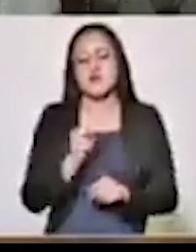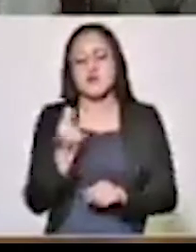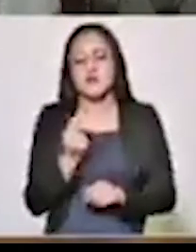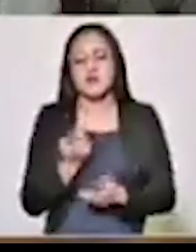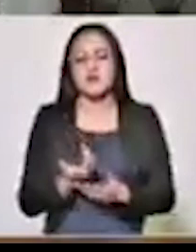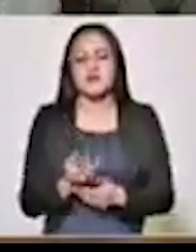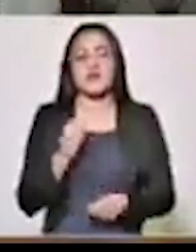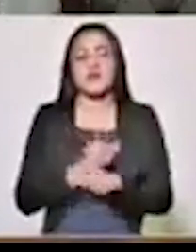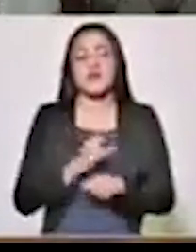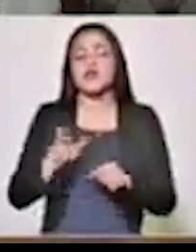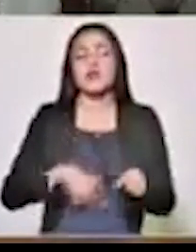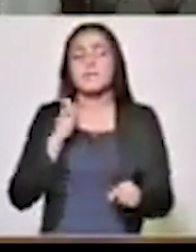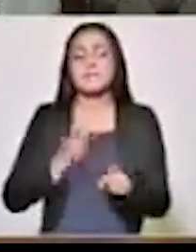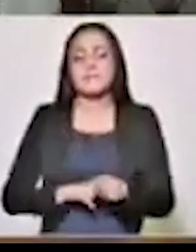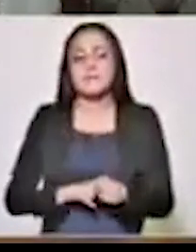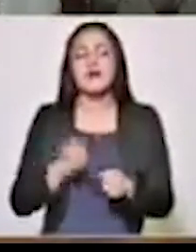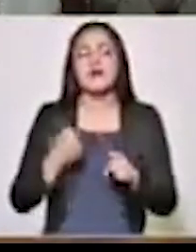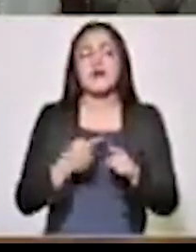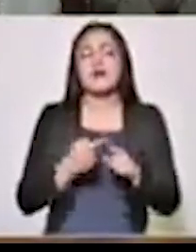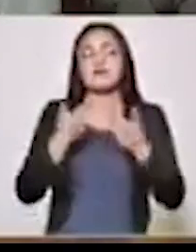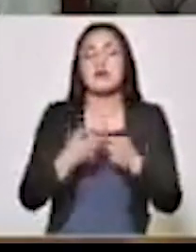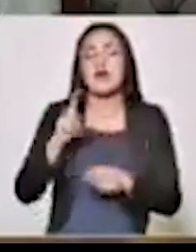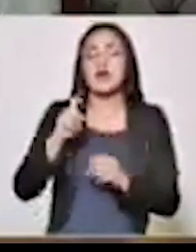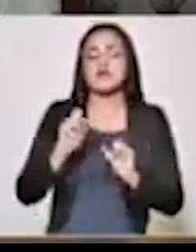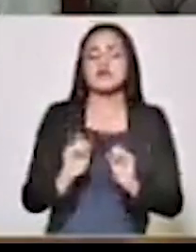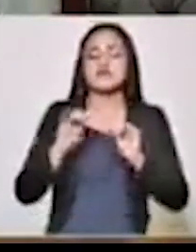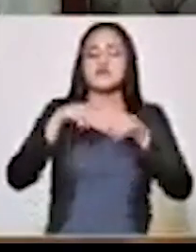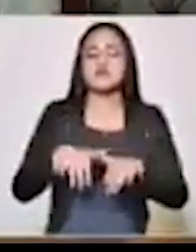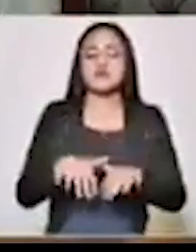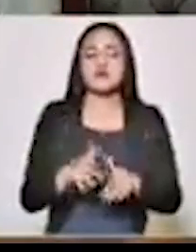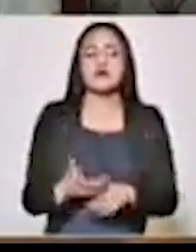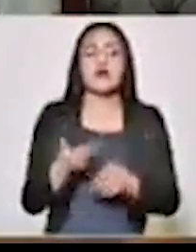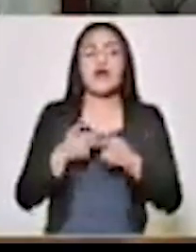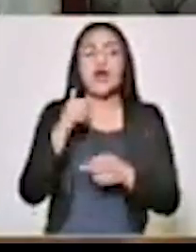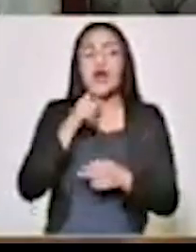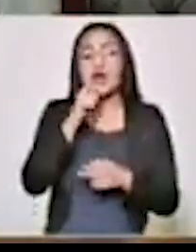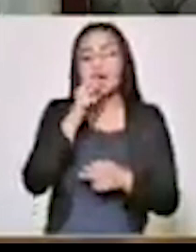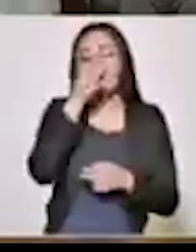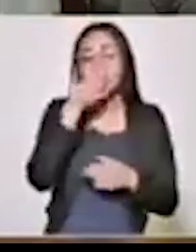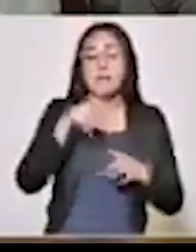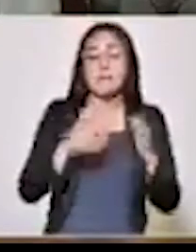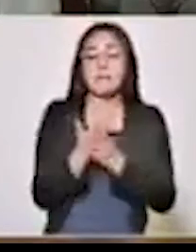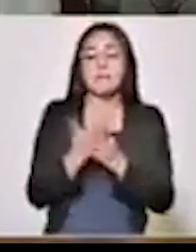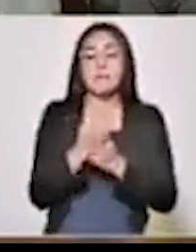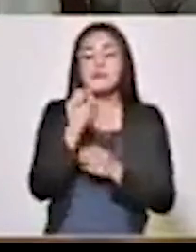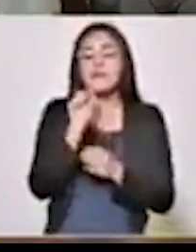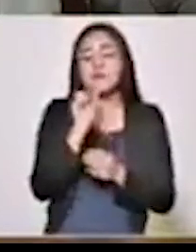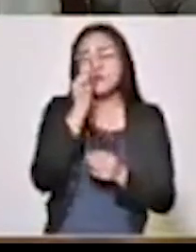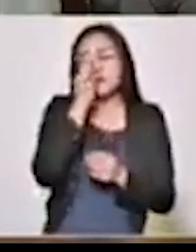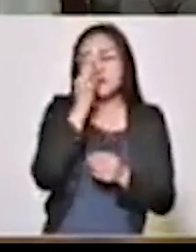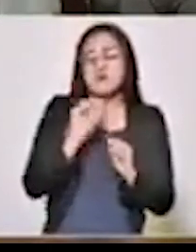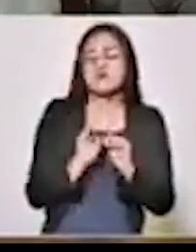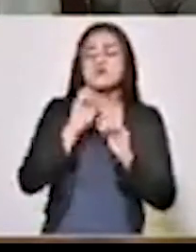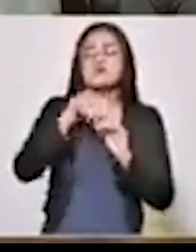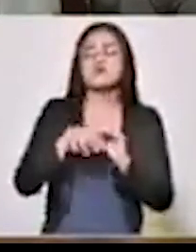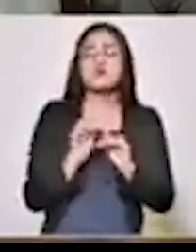va a verter de forma natural el excedente de agua que hay en la presa. Empezó apenas esta mañana a verter de